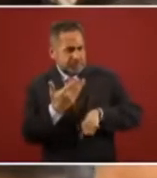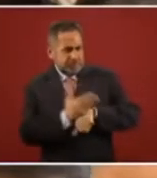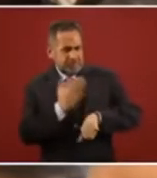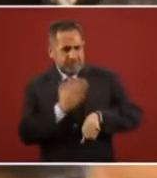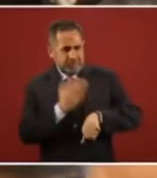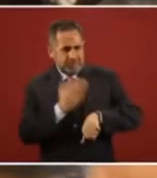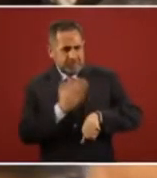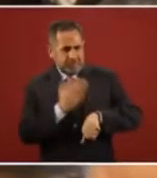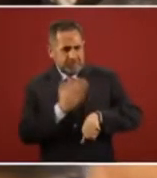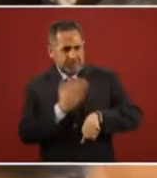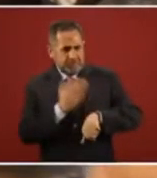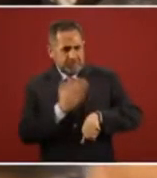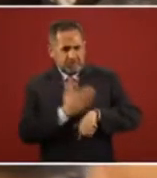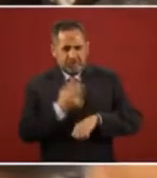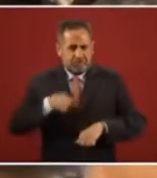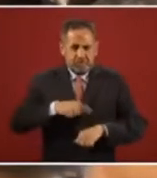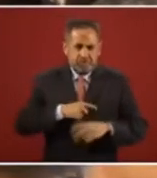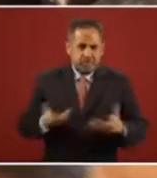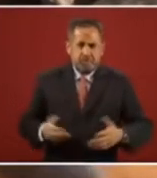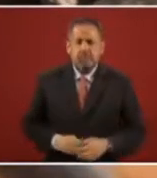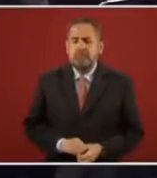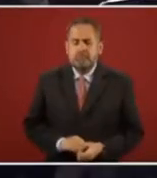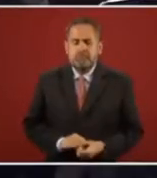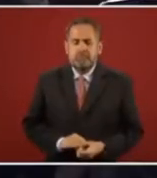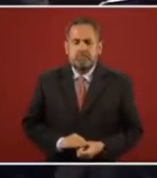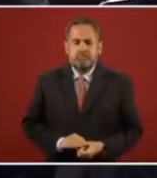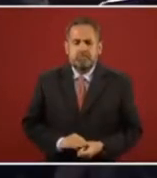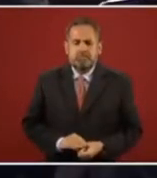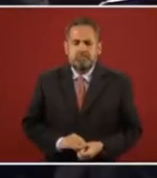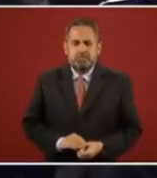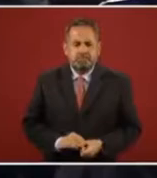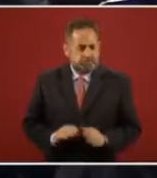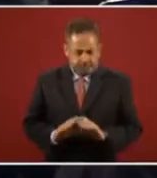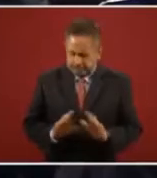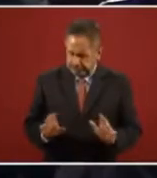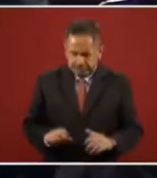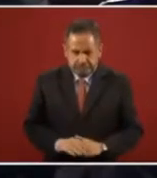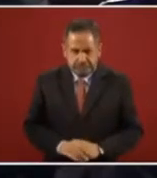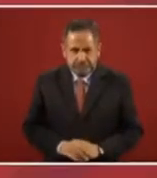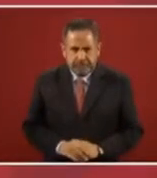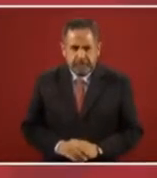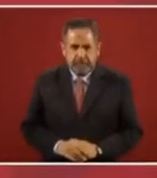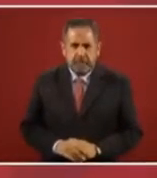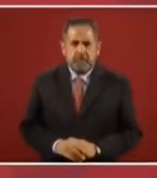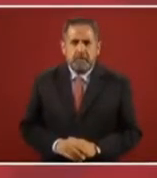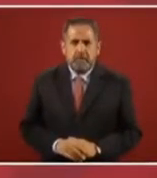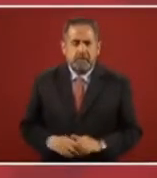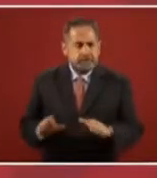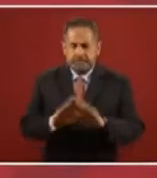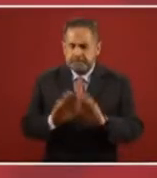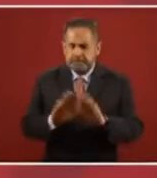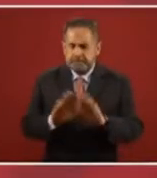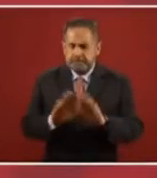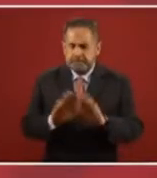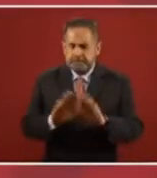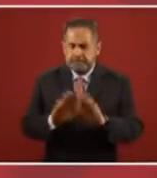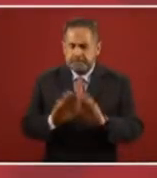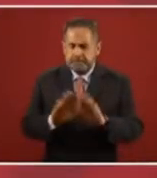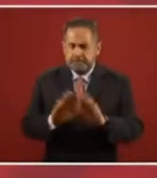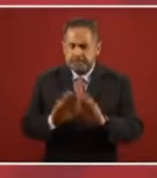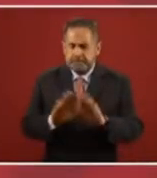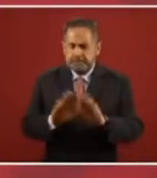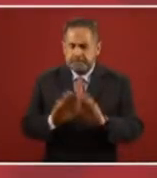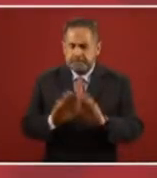en dance desde ese dominio público no